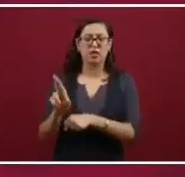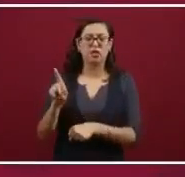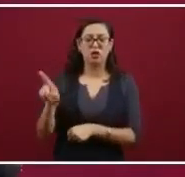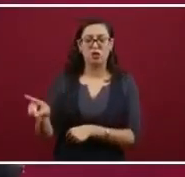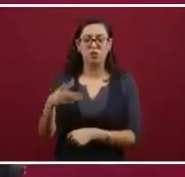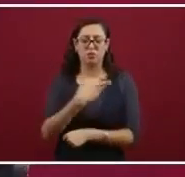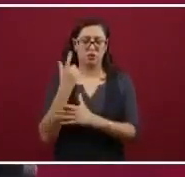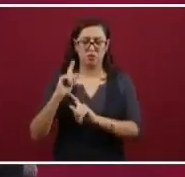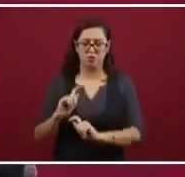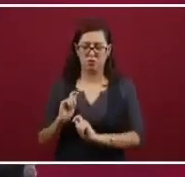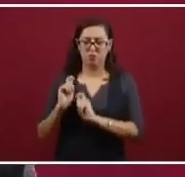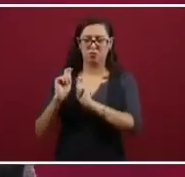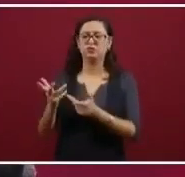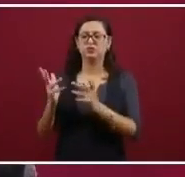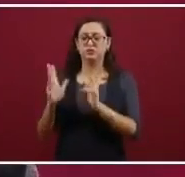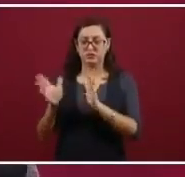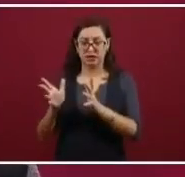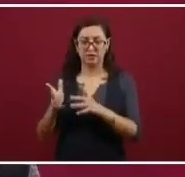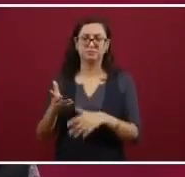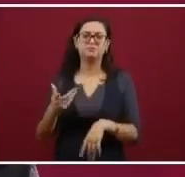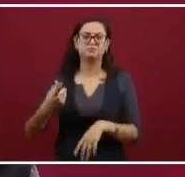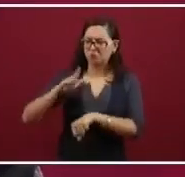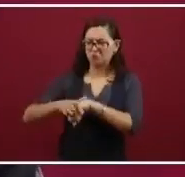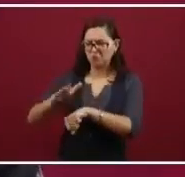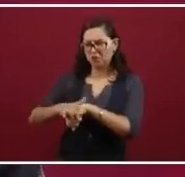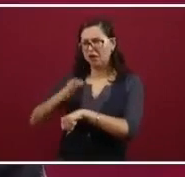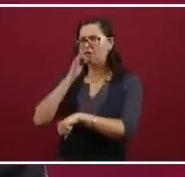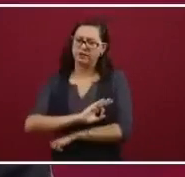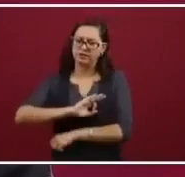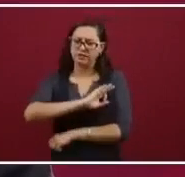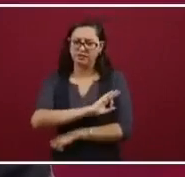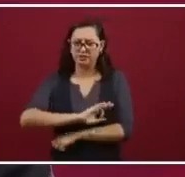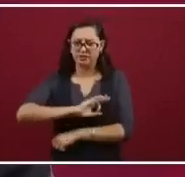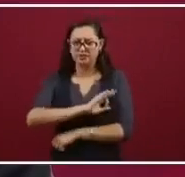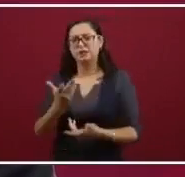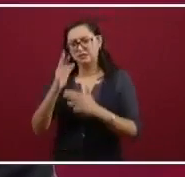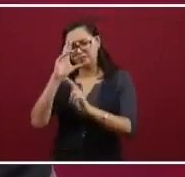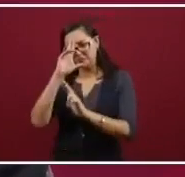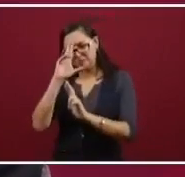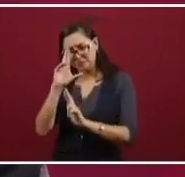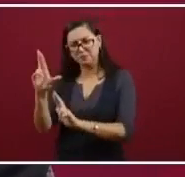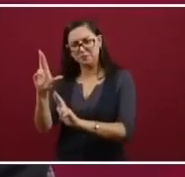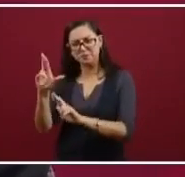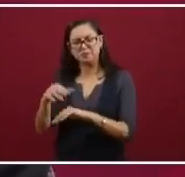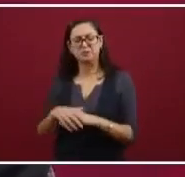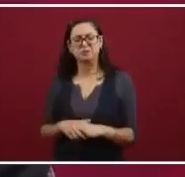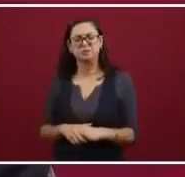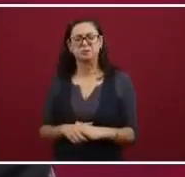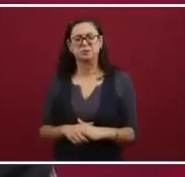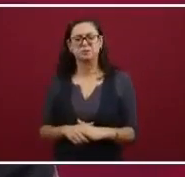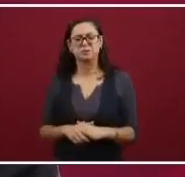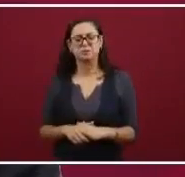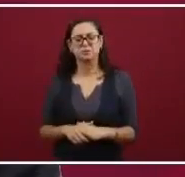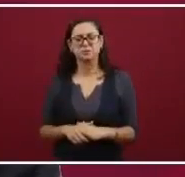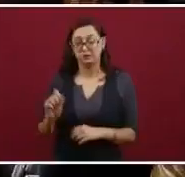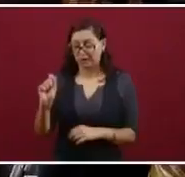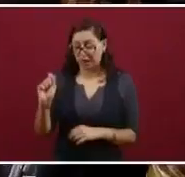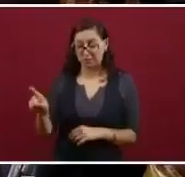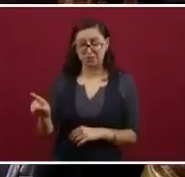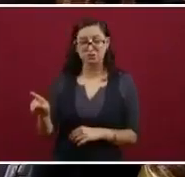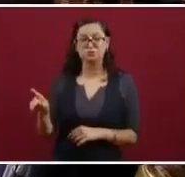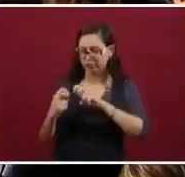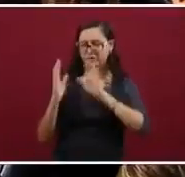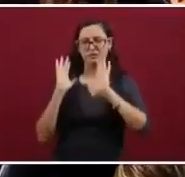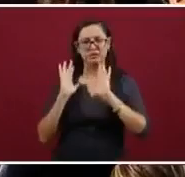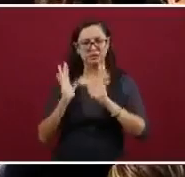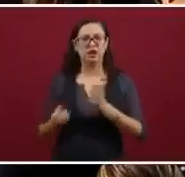le envió una felicitación respetuosa. Él ya estuvo con nosotros, me reuní